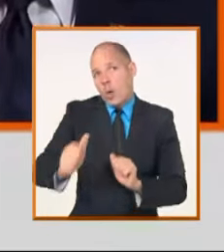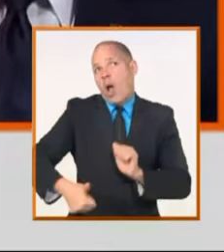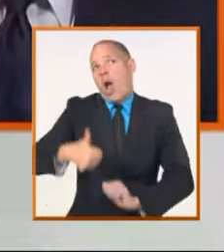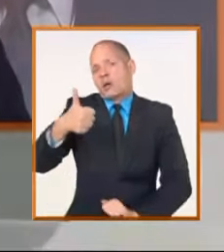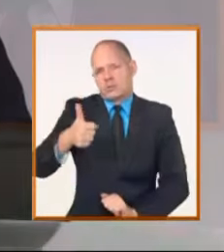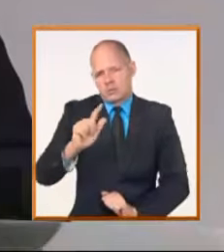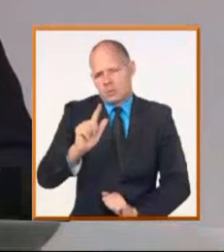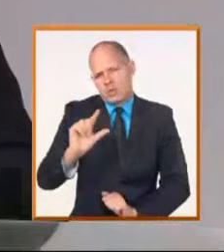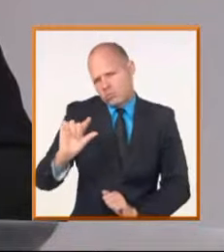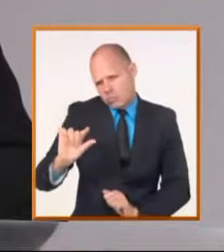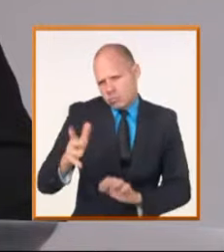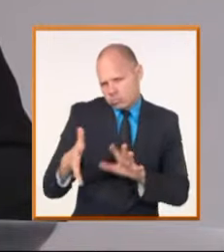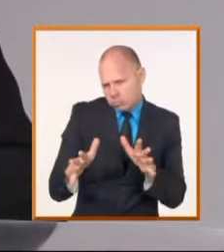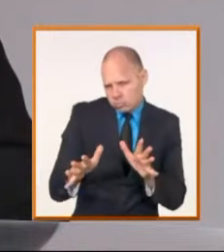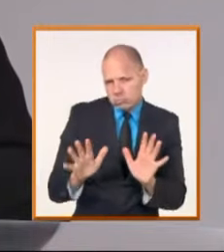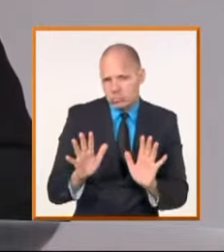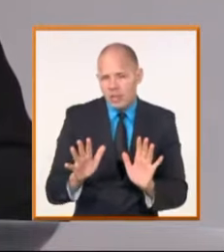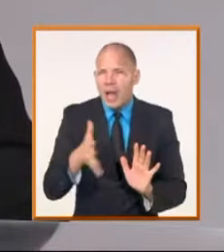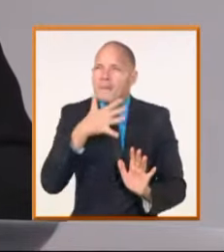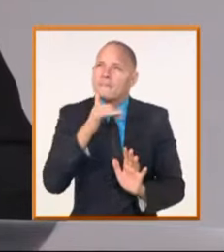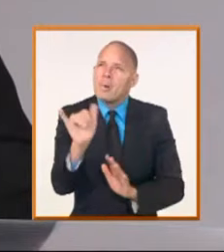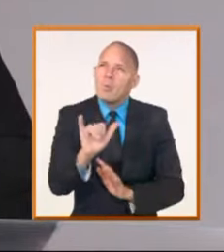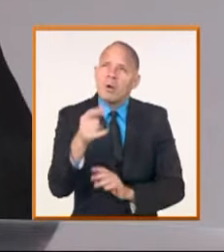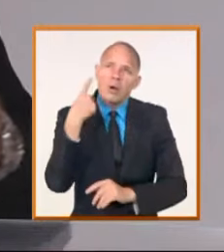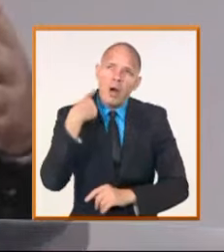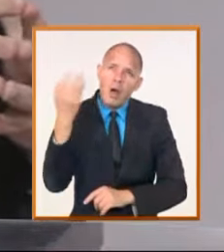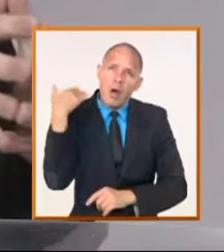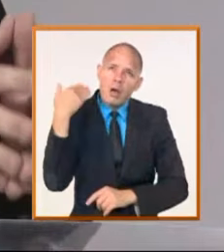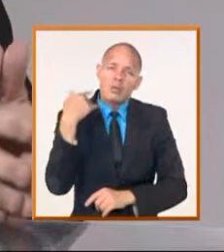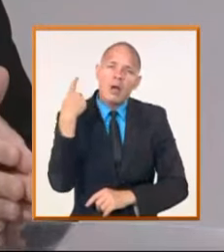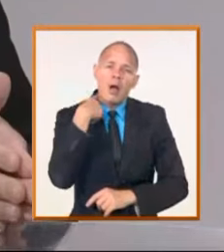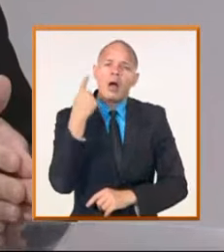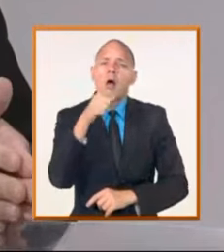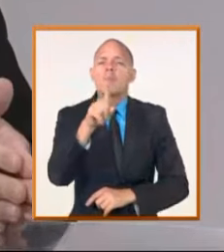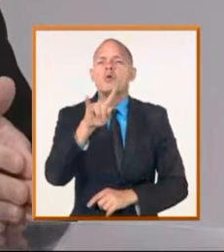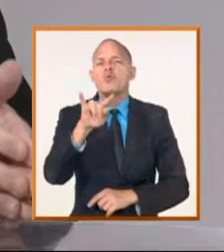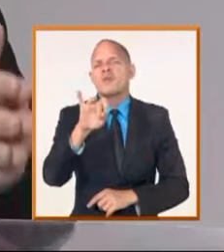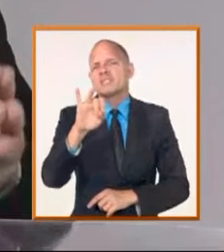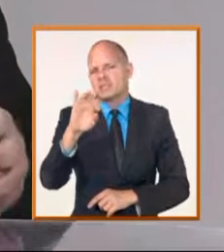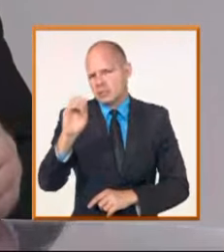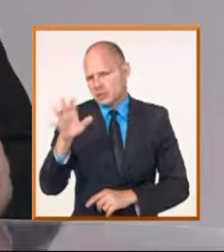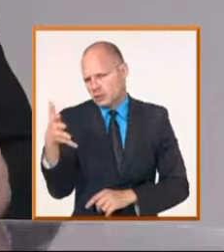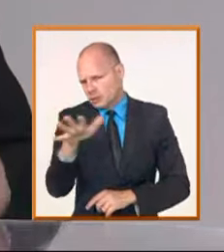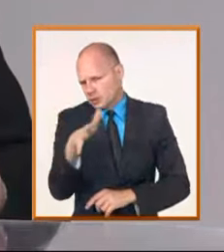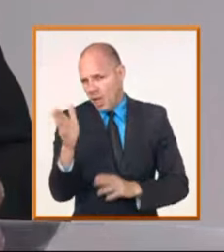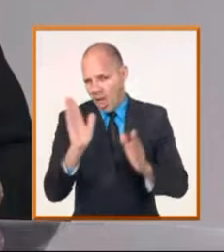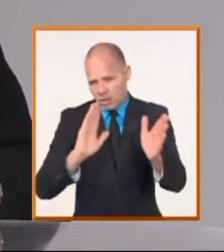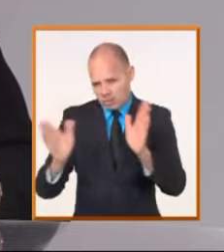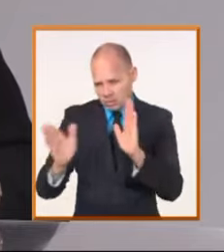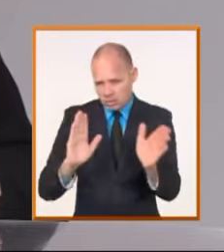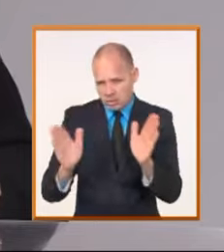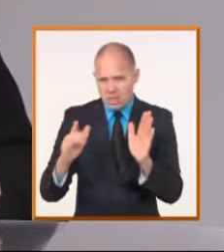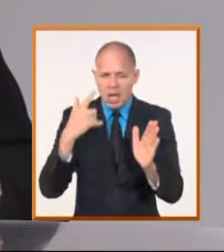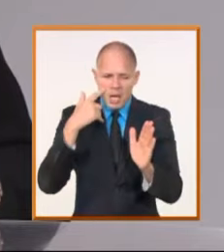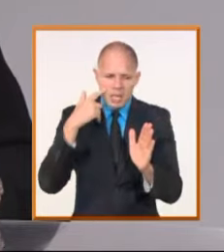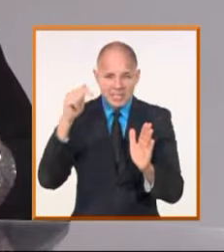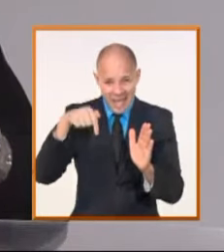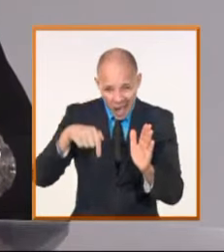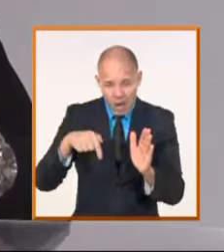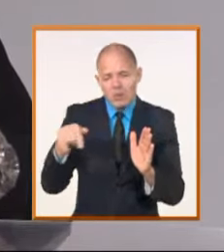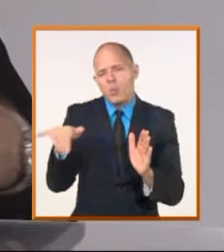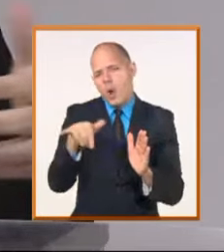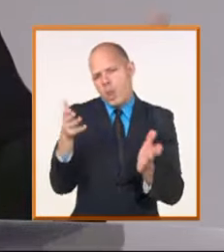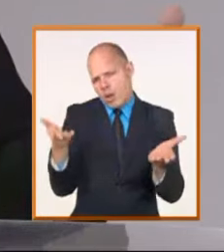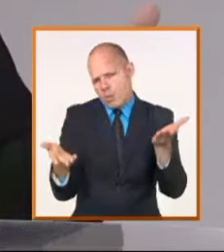de los últimos dos años se parece mucho al de la década del 70. Lo cual es el comportamiento o son los niveles de inflación más altos